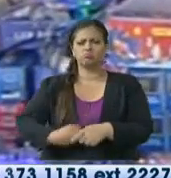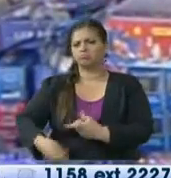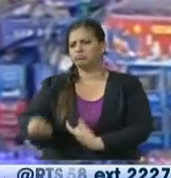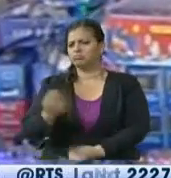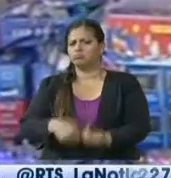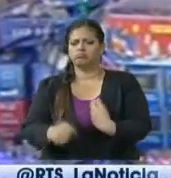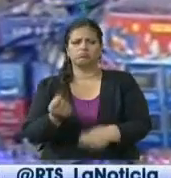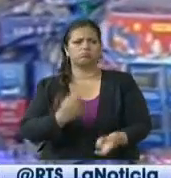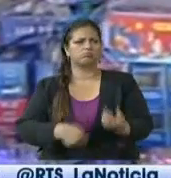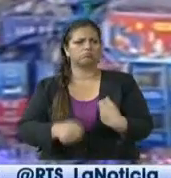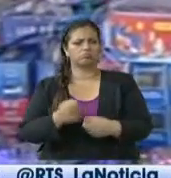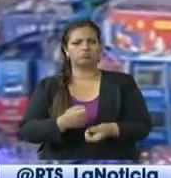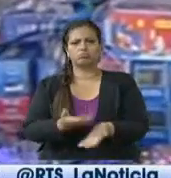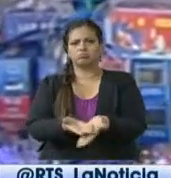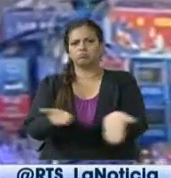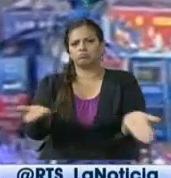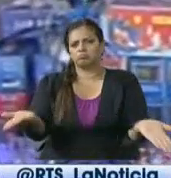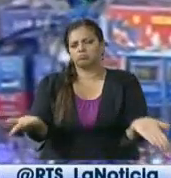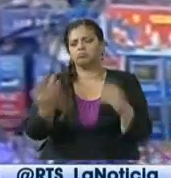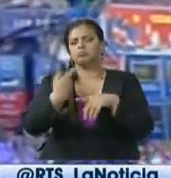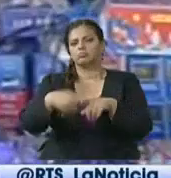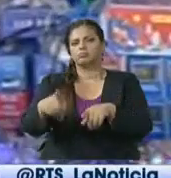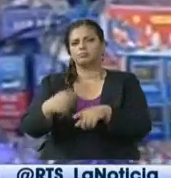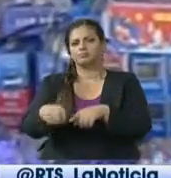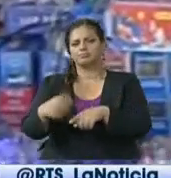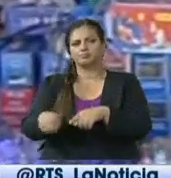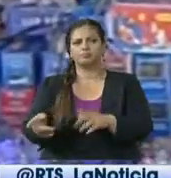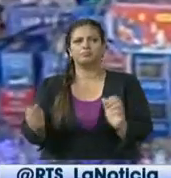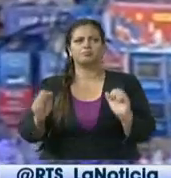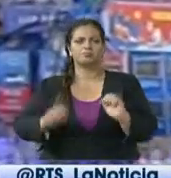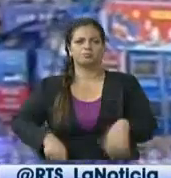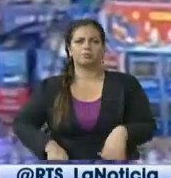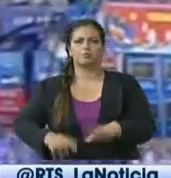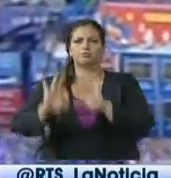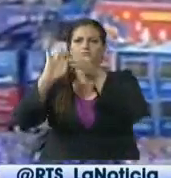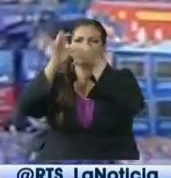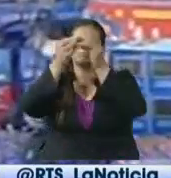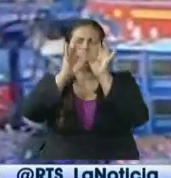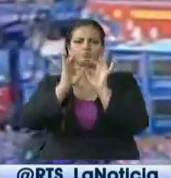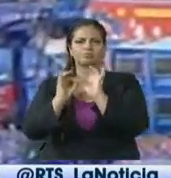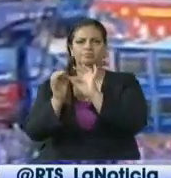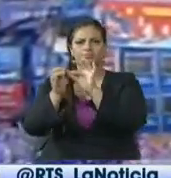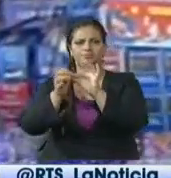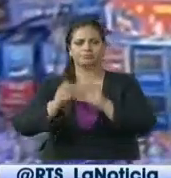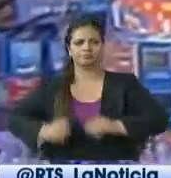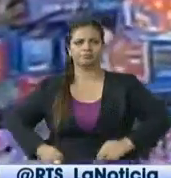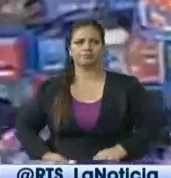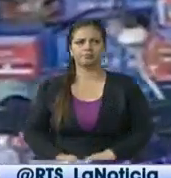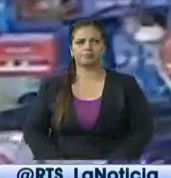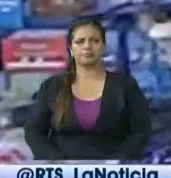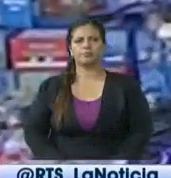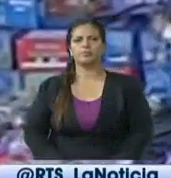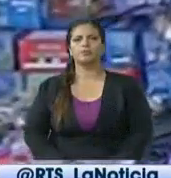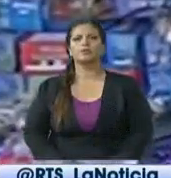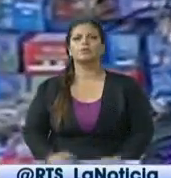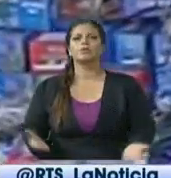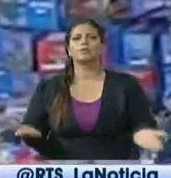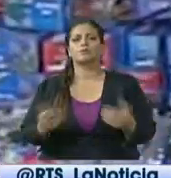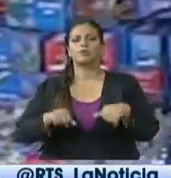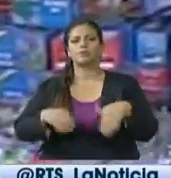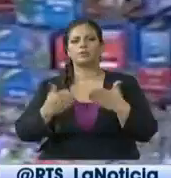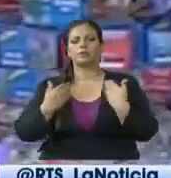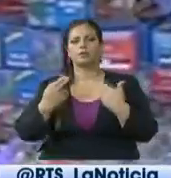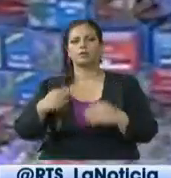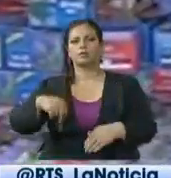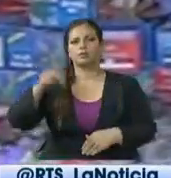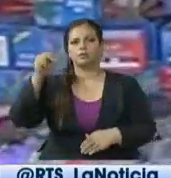del año para ofrecer estos adornos, decoraciones para esta época tan especial. Me encuentro en el sector de La Garzota, en el